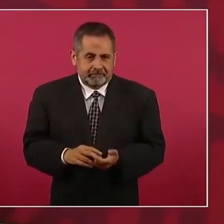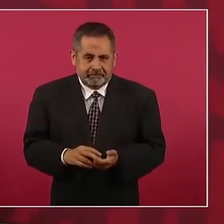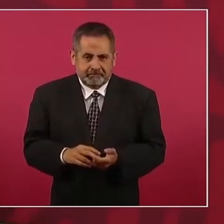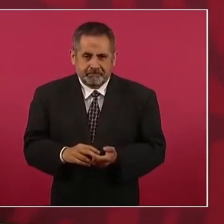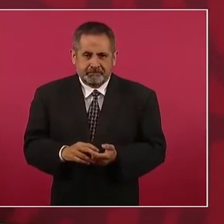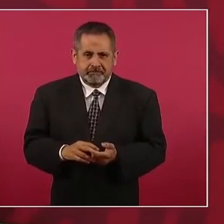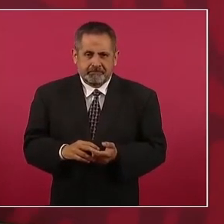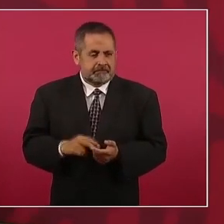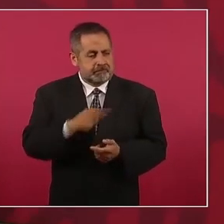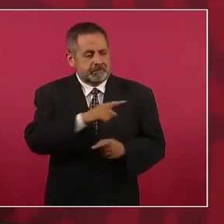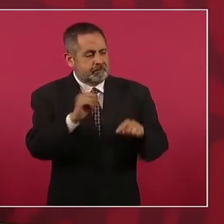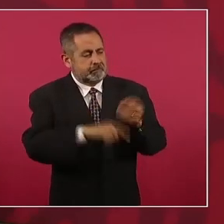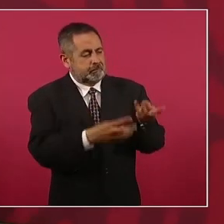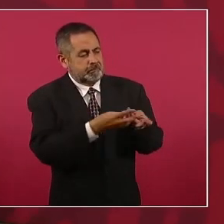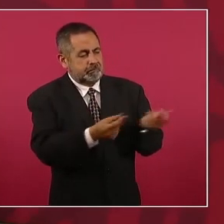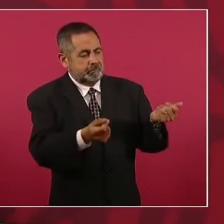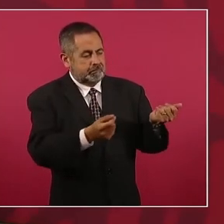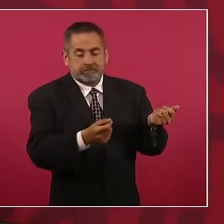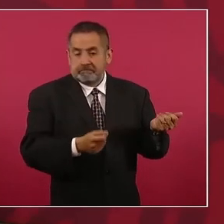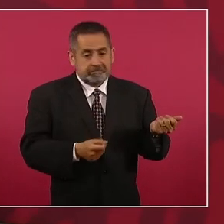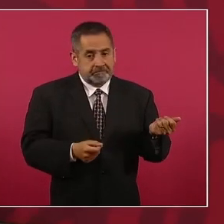se va el conservadurismo